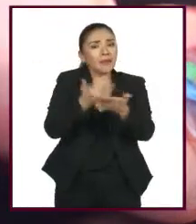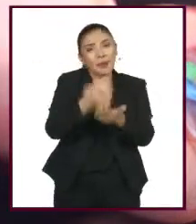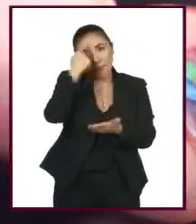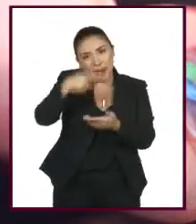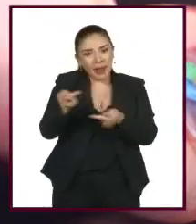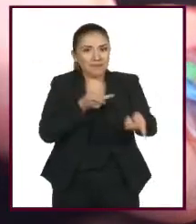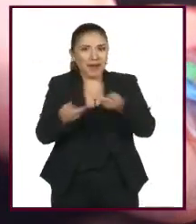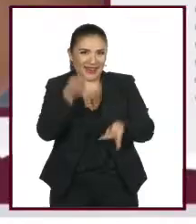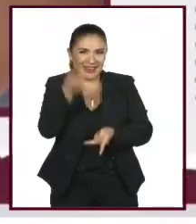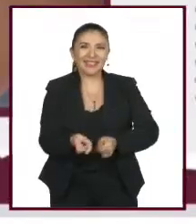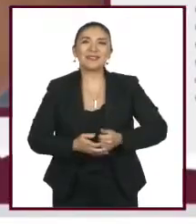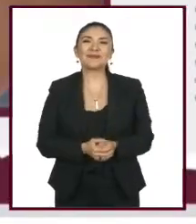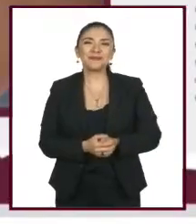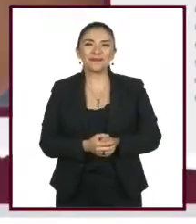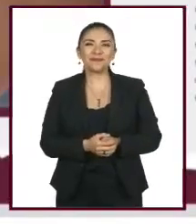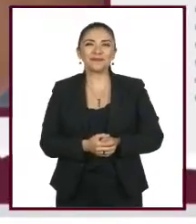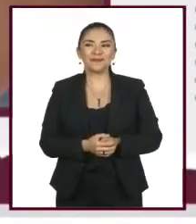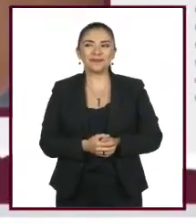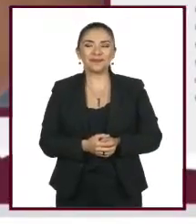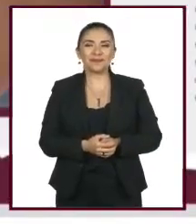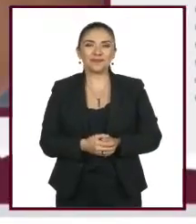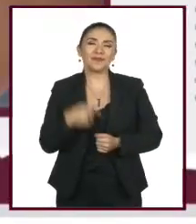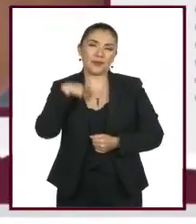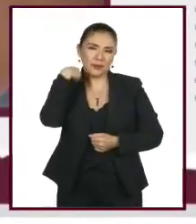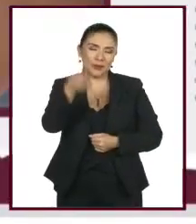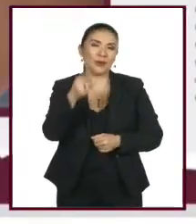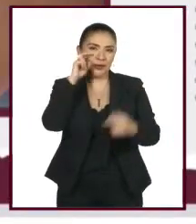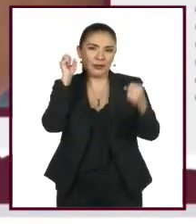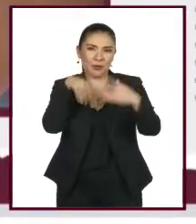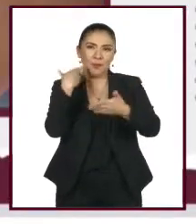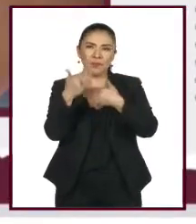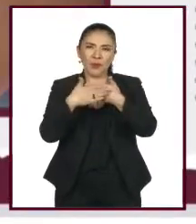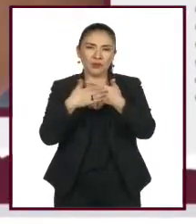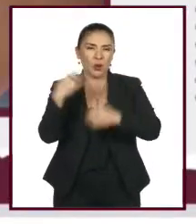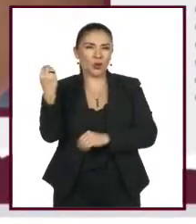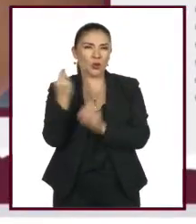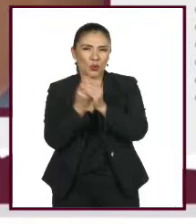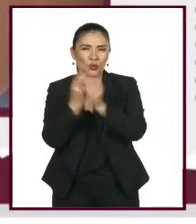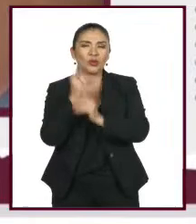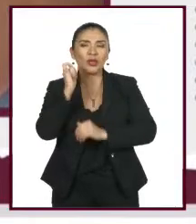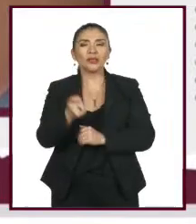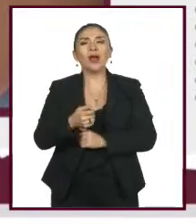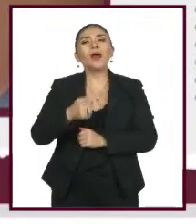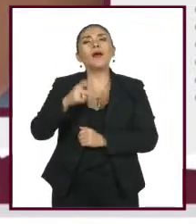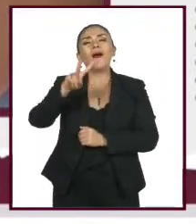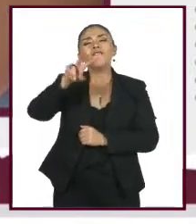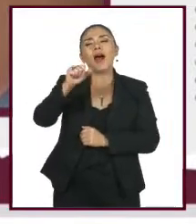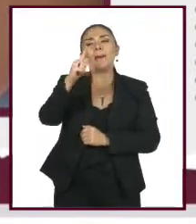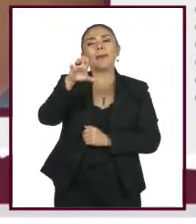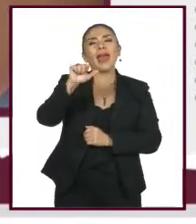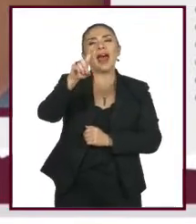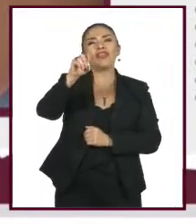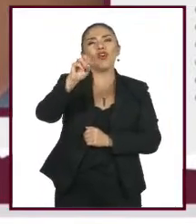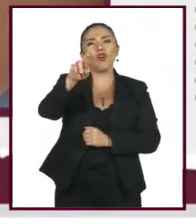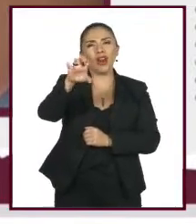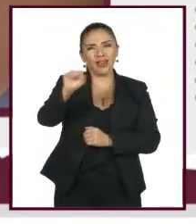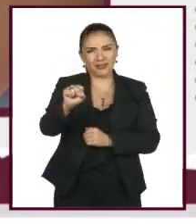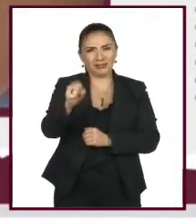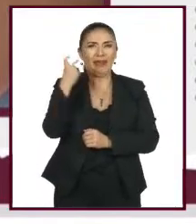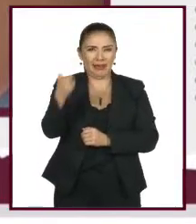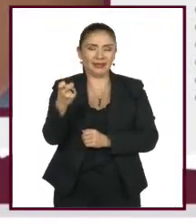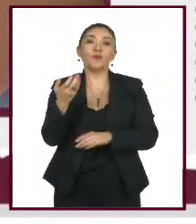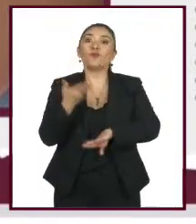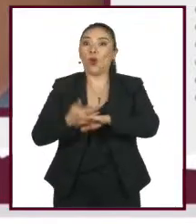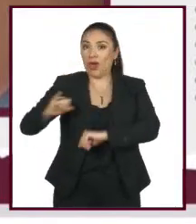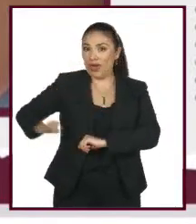de la estrategia. Las y los esperamos en el siguiente seminario virtual con el tema Vapeadores. Esta será